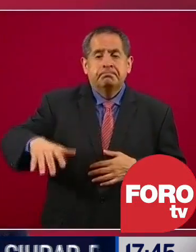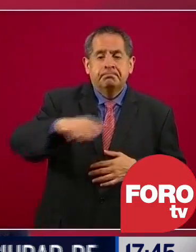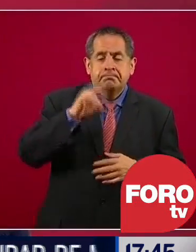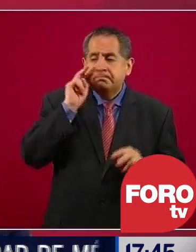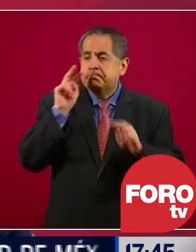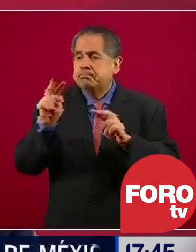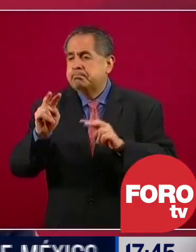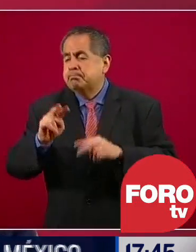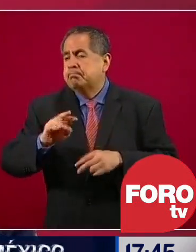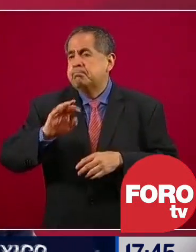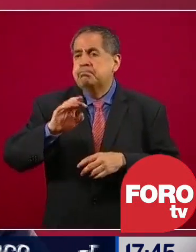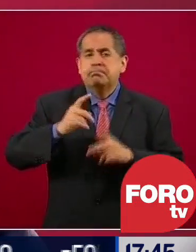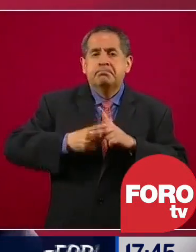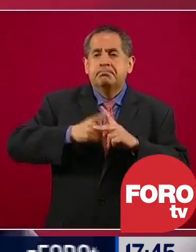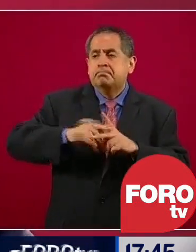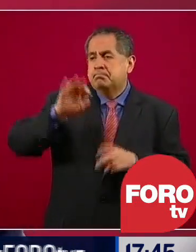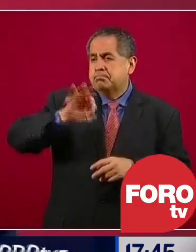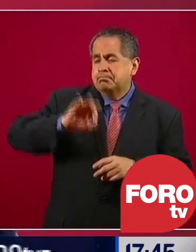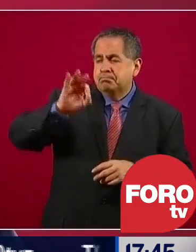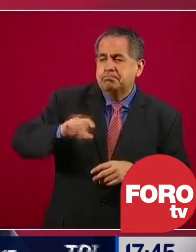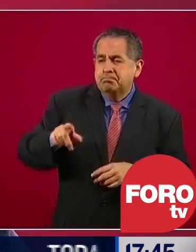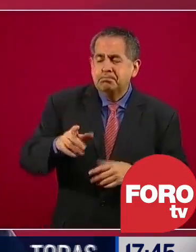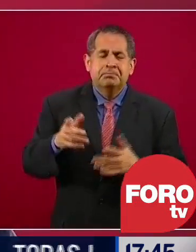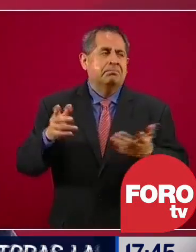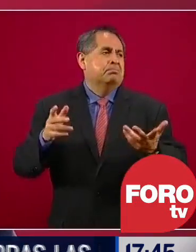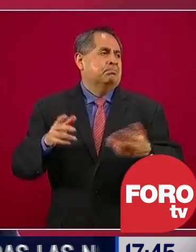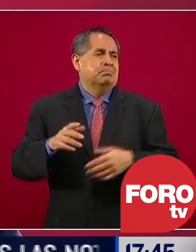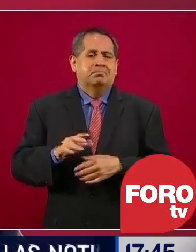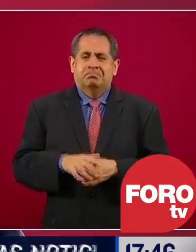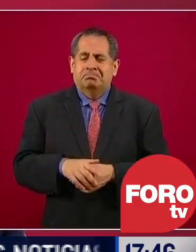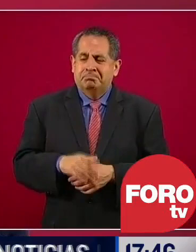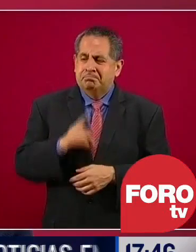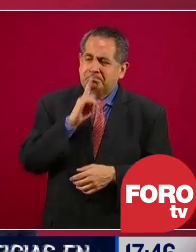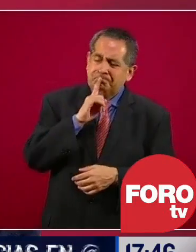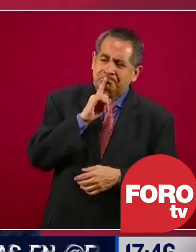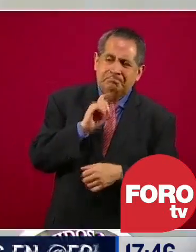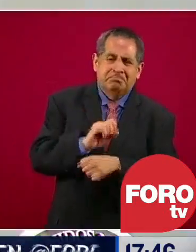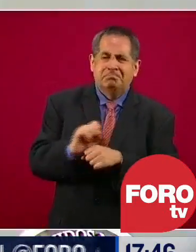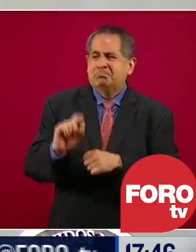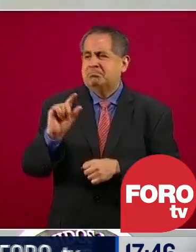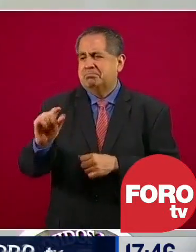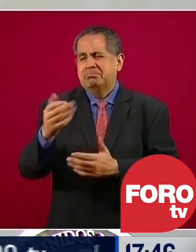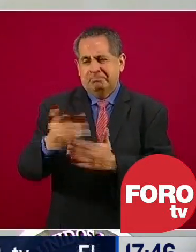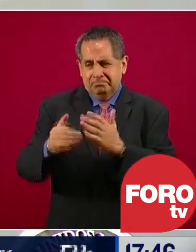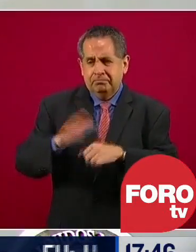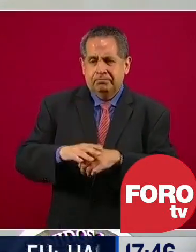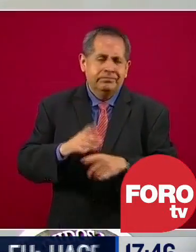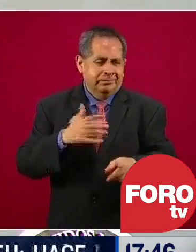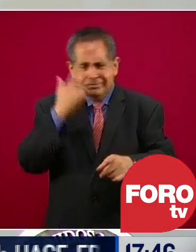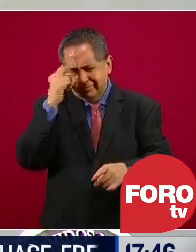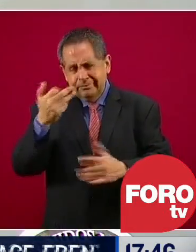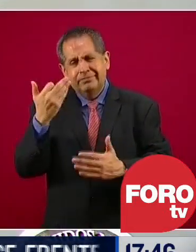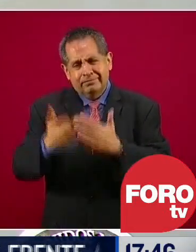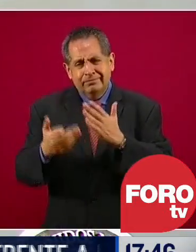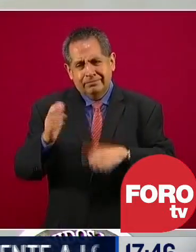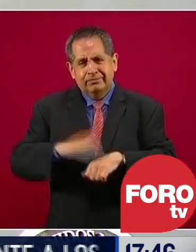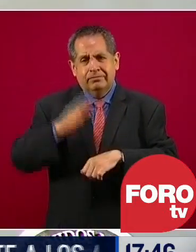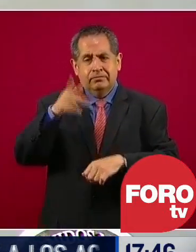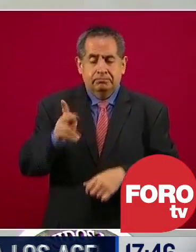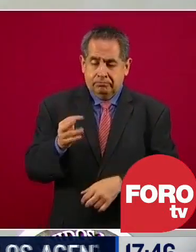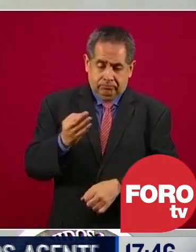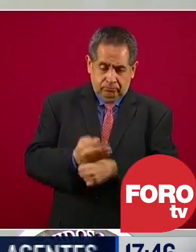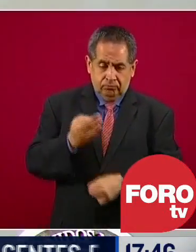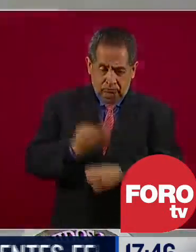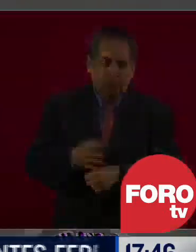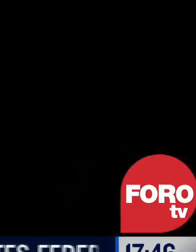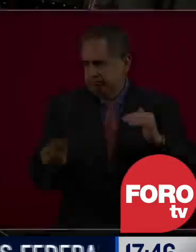los porcentajes, sienta que no es lo suficiente, y tiene razón, no es lo suficiente, pero es lo que en este